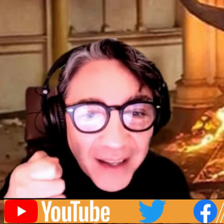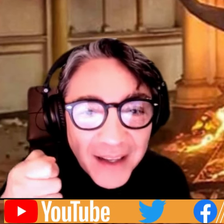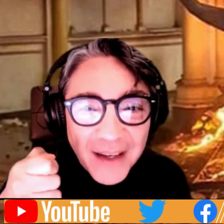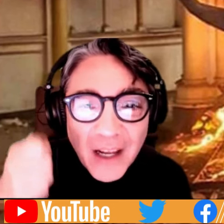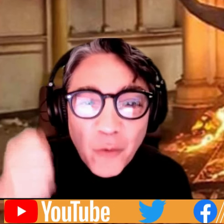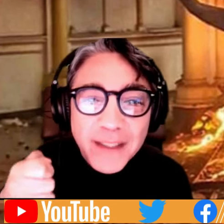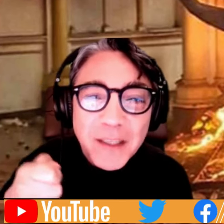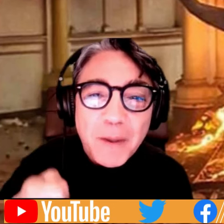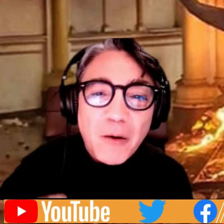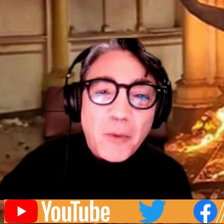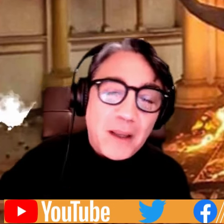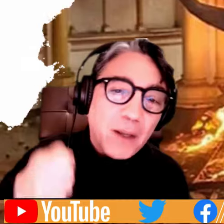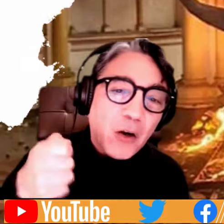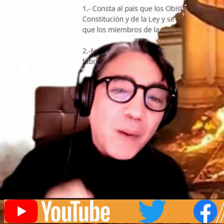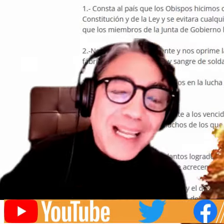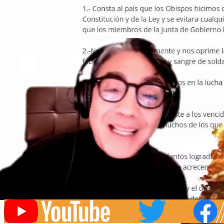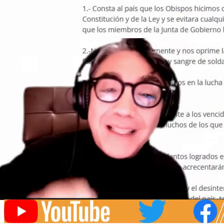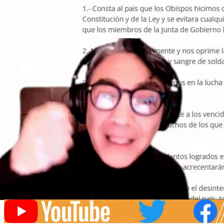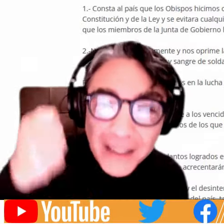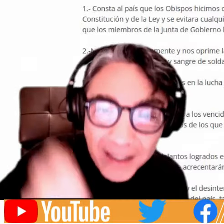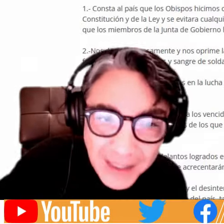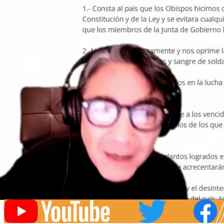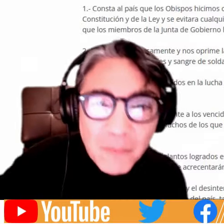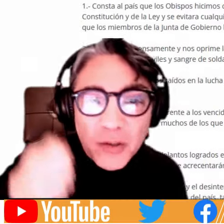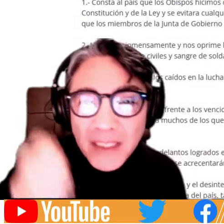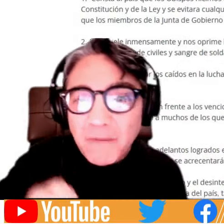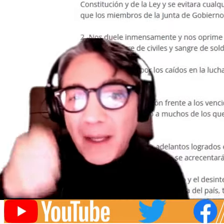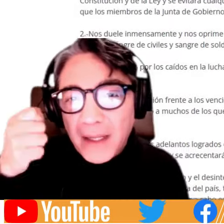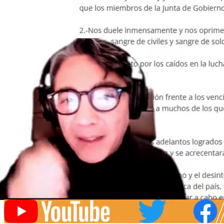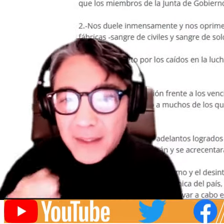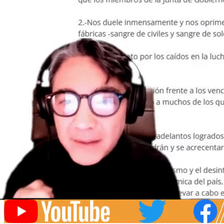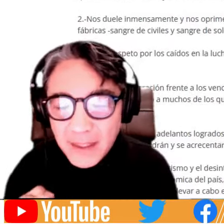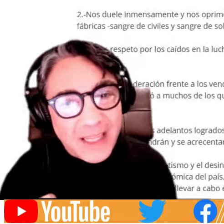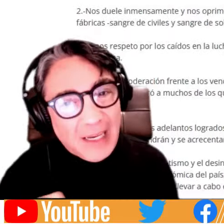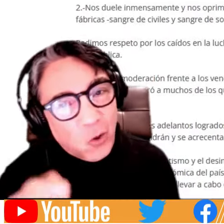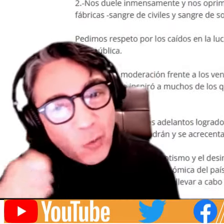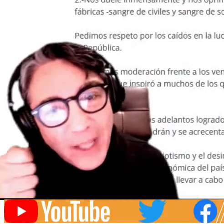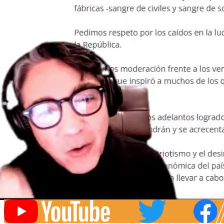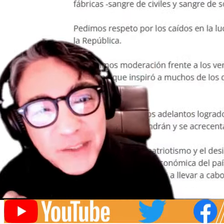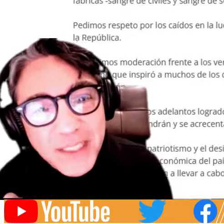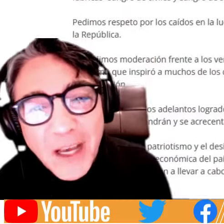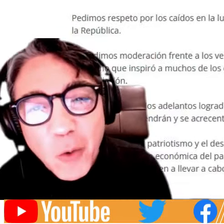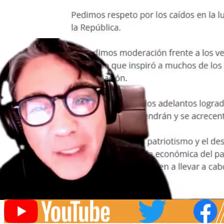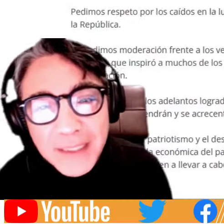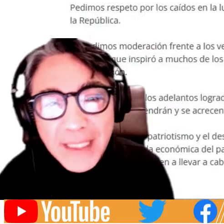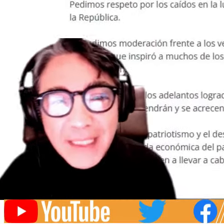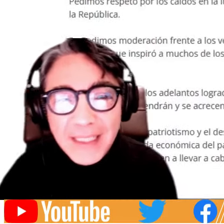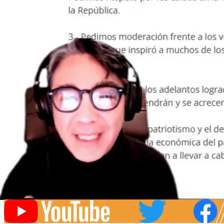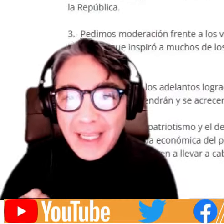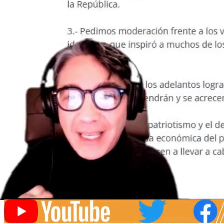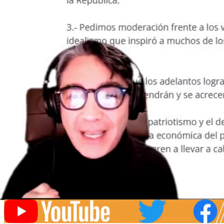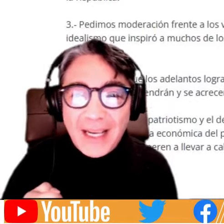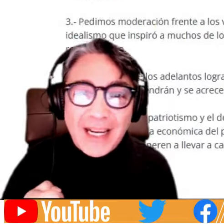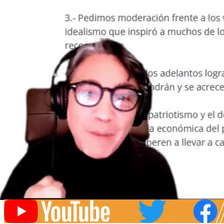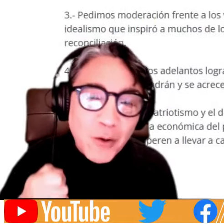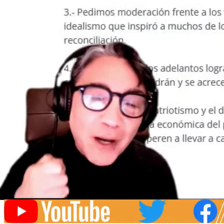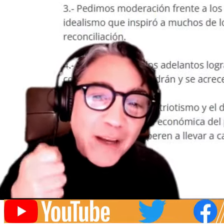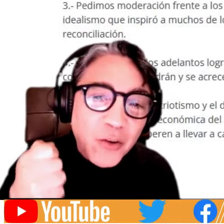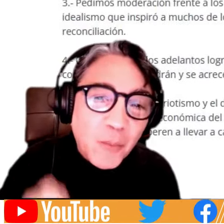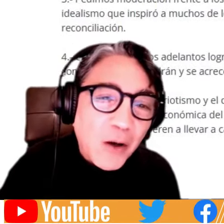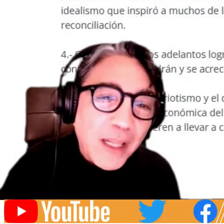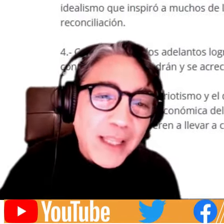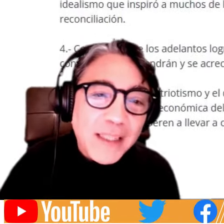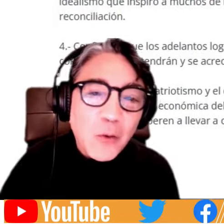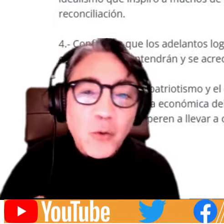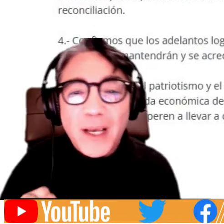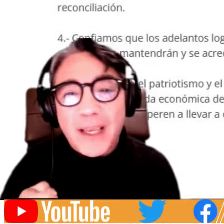estado la conferencia episcopal dirigida por Silva Enríquez que luego se dan cuenta de que el camino que